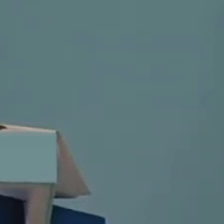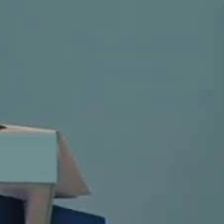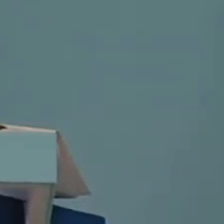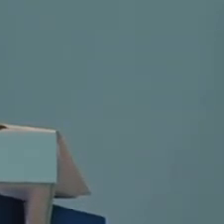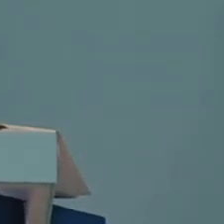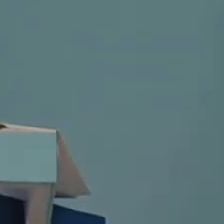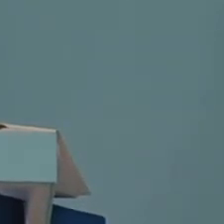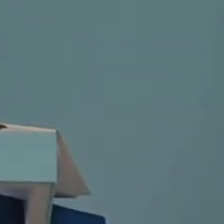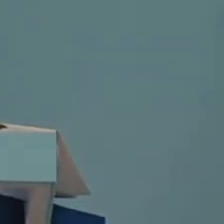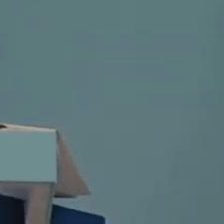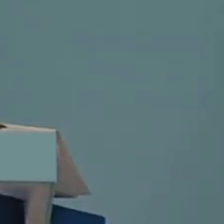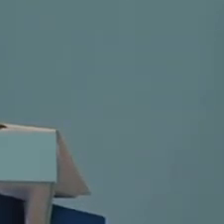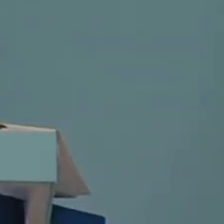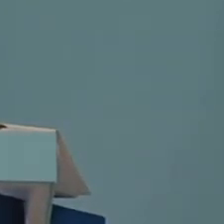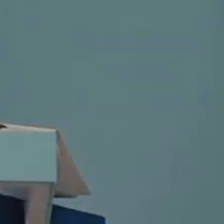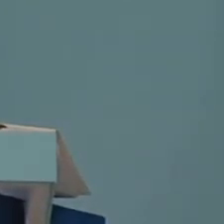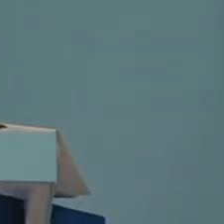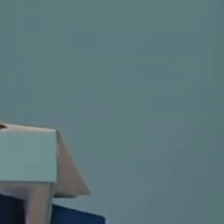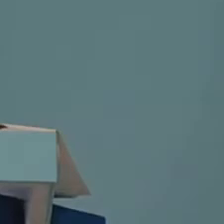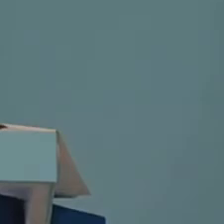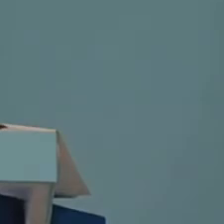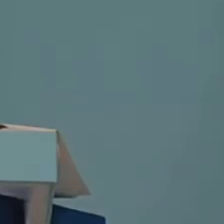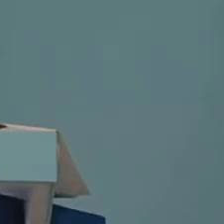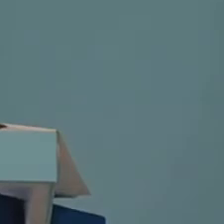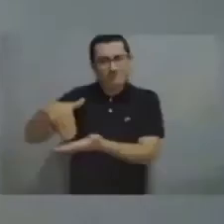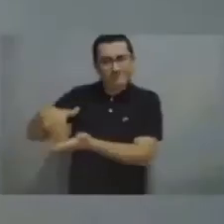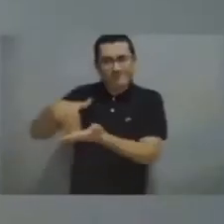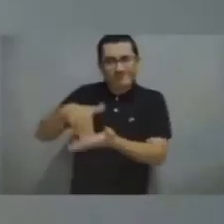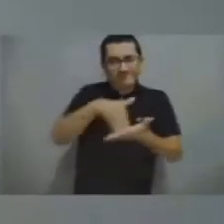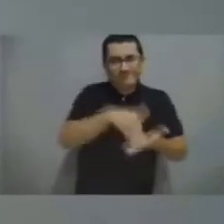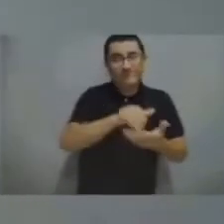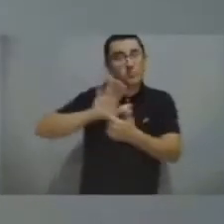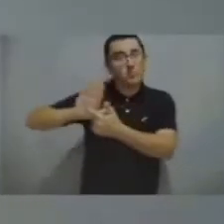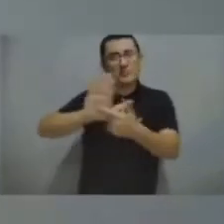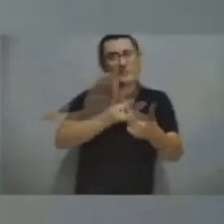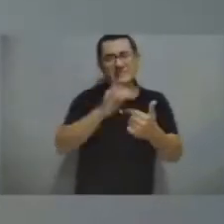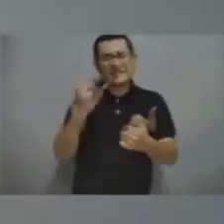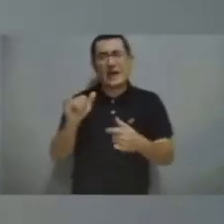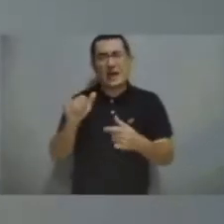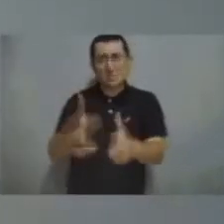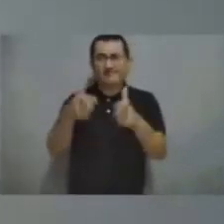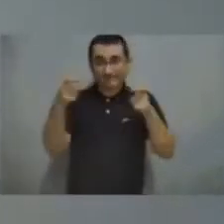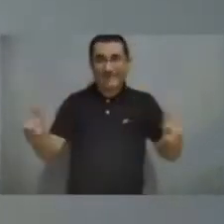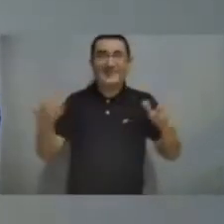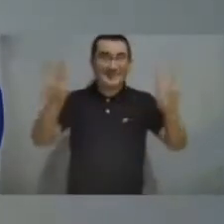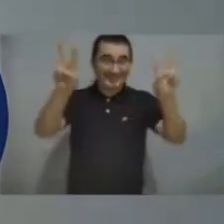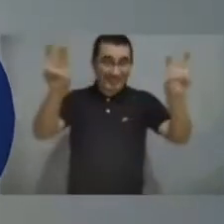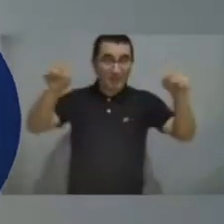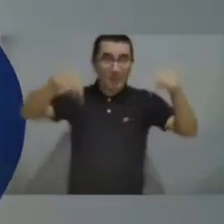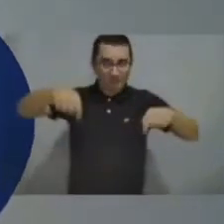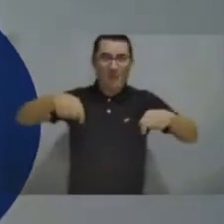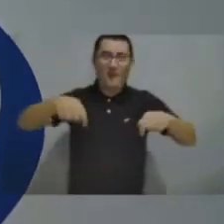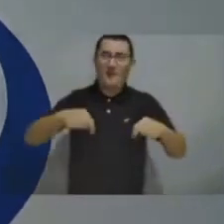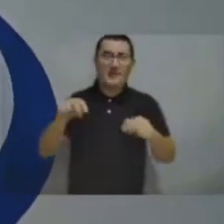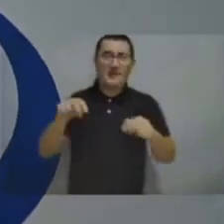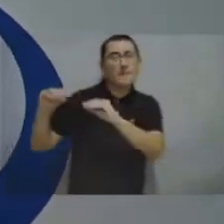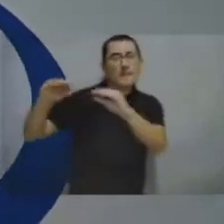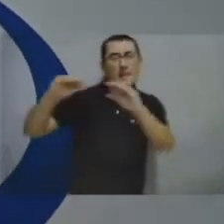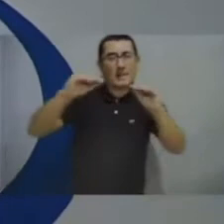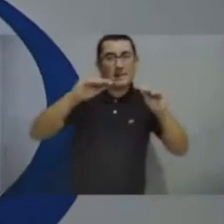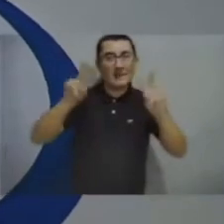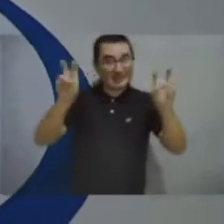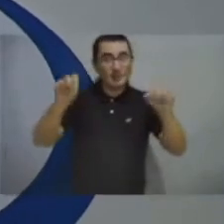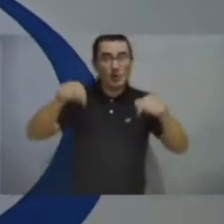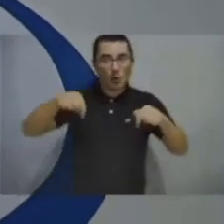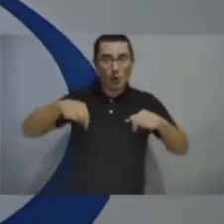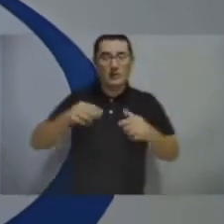las presentaciones de nuestros panelistas hemos abordado gran parte de lo que queríamos conversar el día de hoy en este espacio. Queda un tema